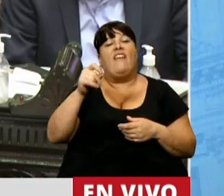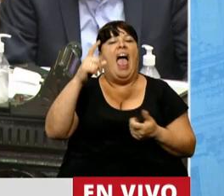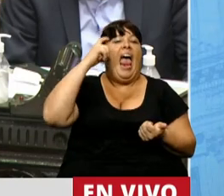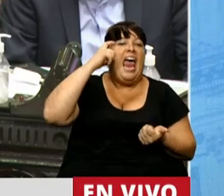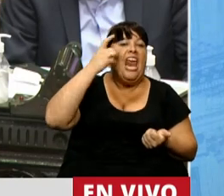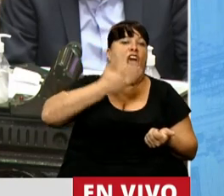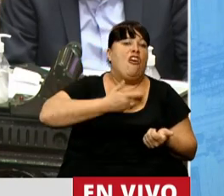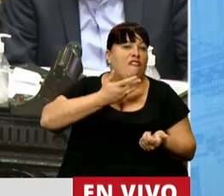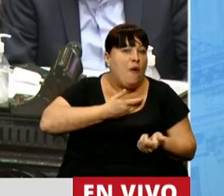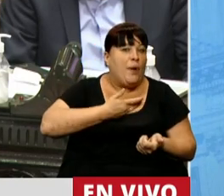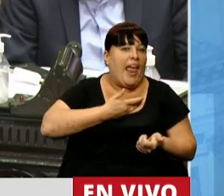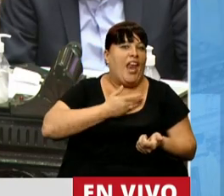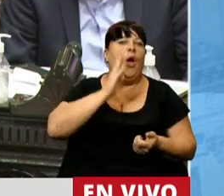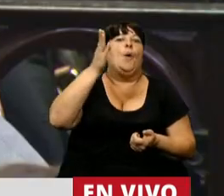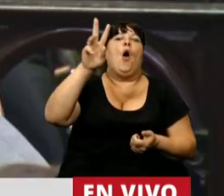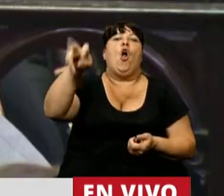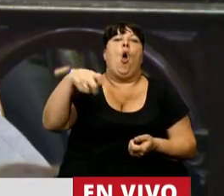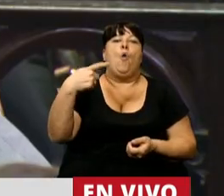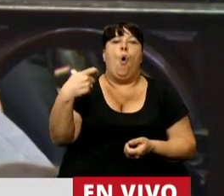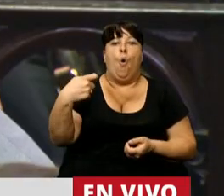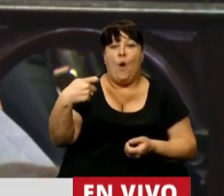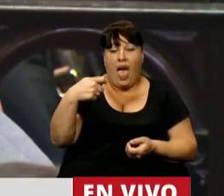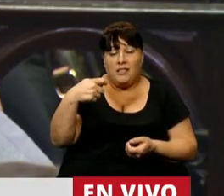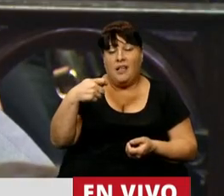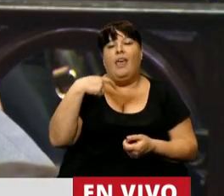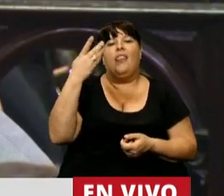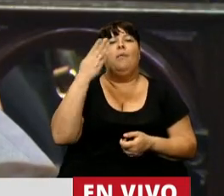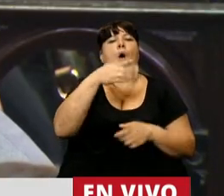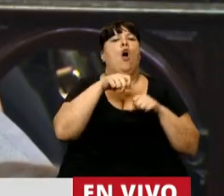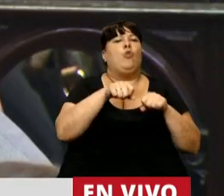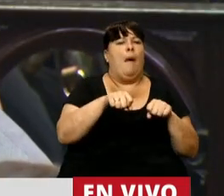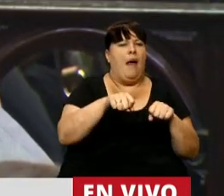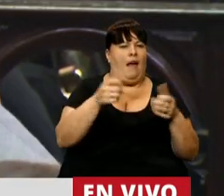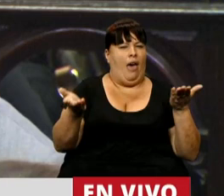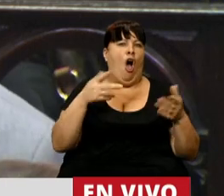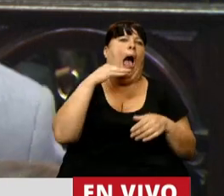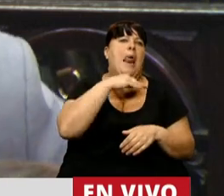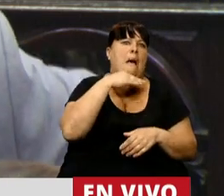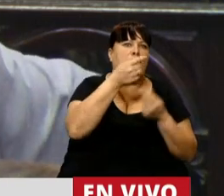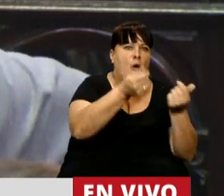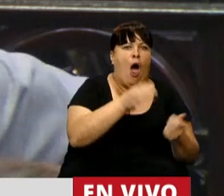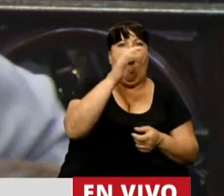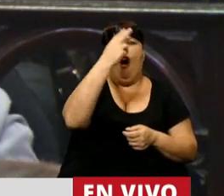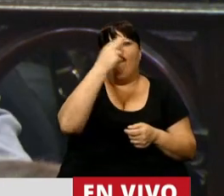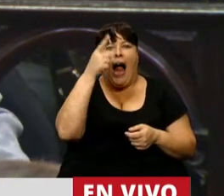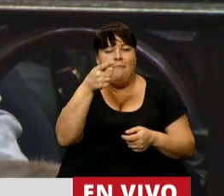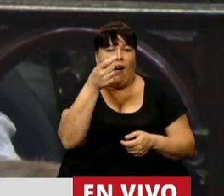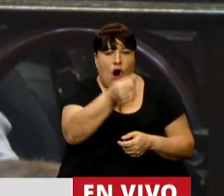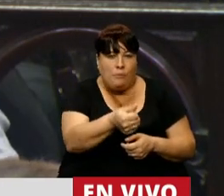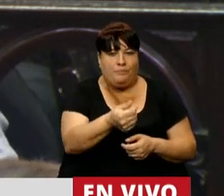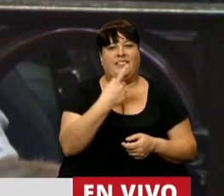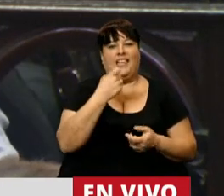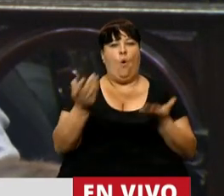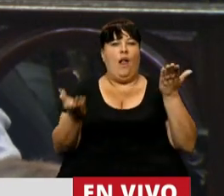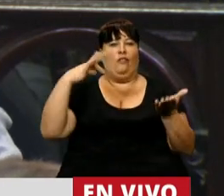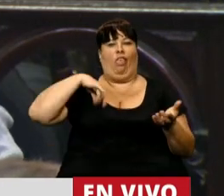en enero, en febrero, va a ir a cobrar su jubilación y después va a ir a un supermercado, a un almacén o a la farmacia y se va